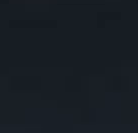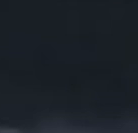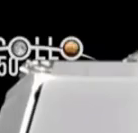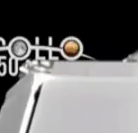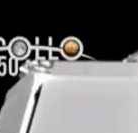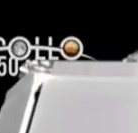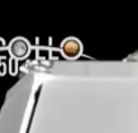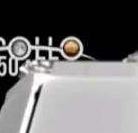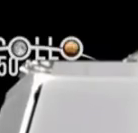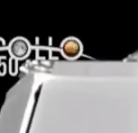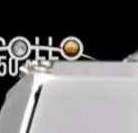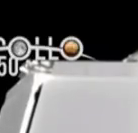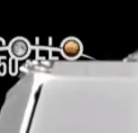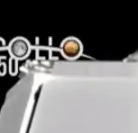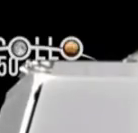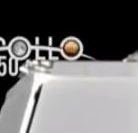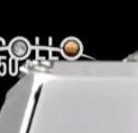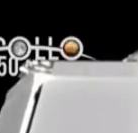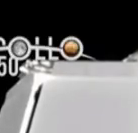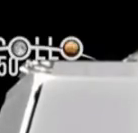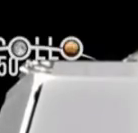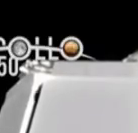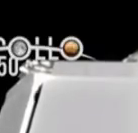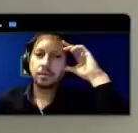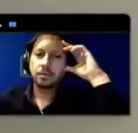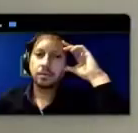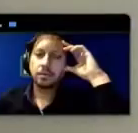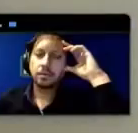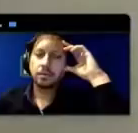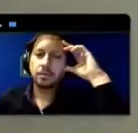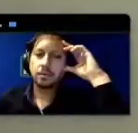conquista del espacio. Entonces hay 3 misiones que les llevan